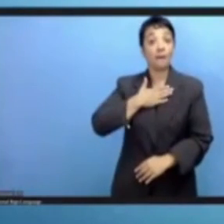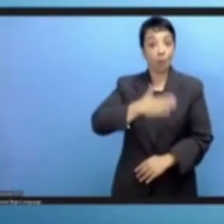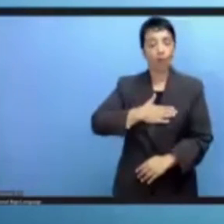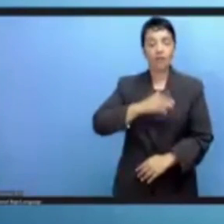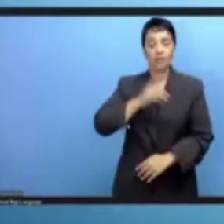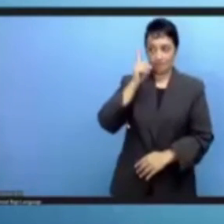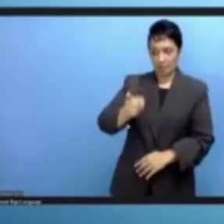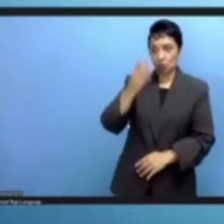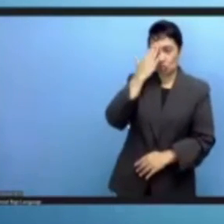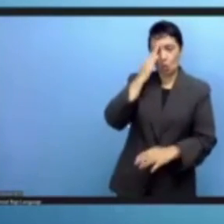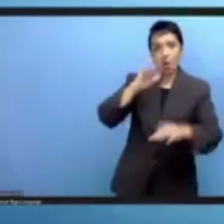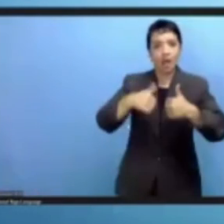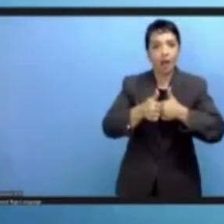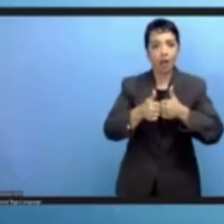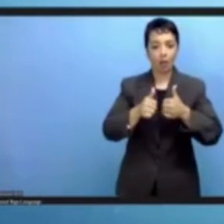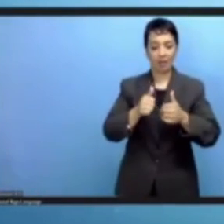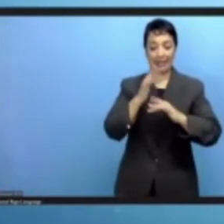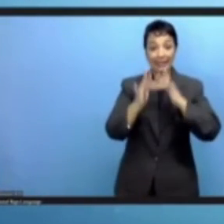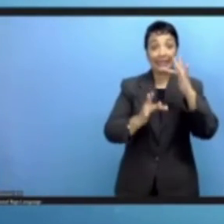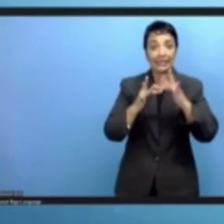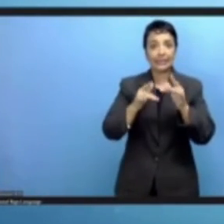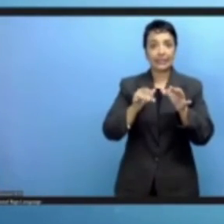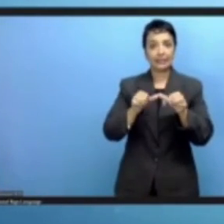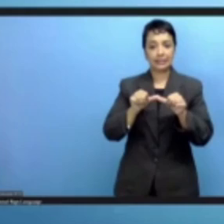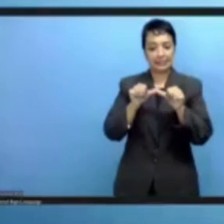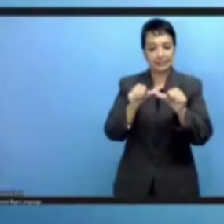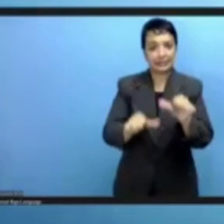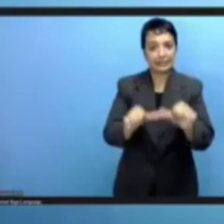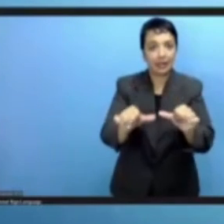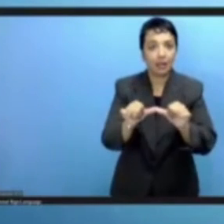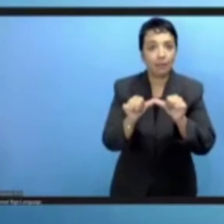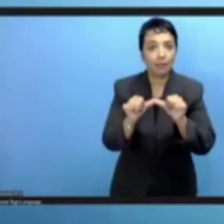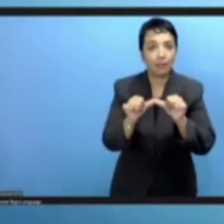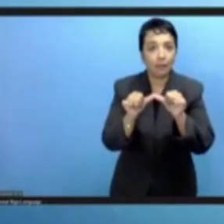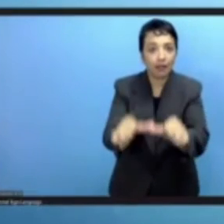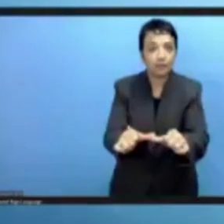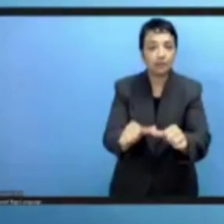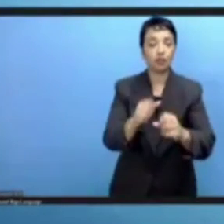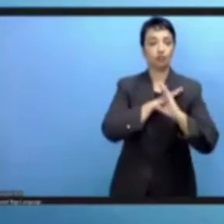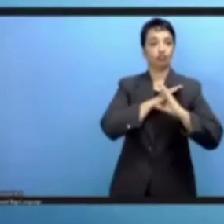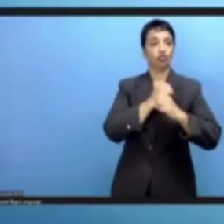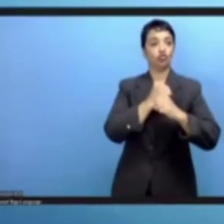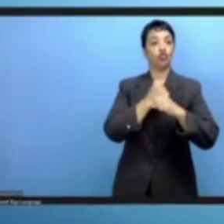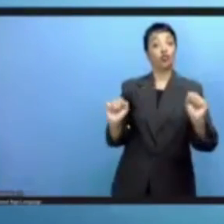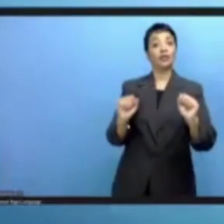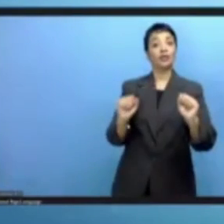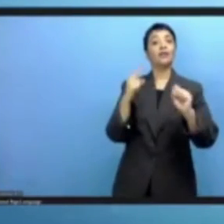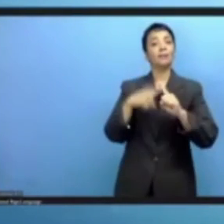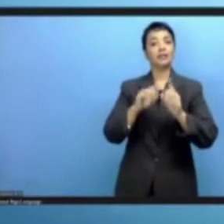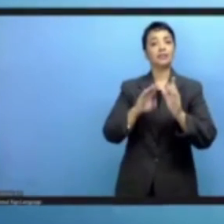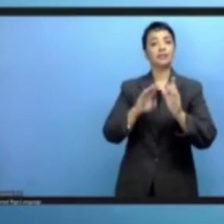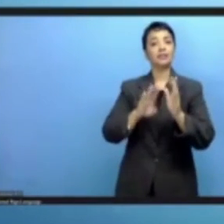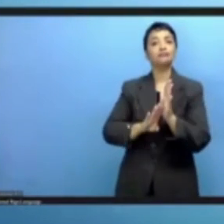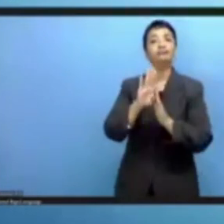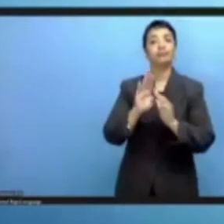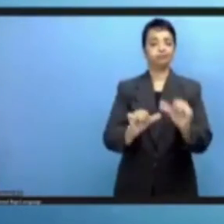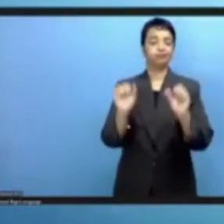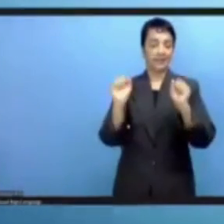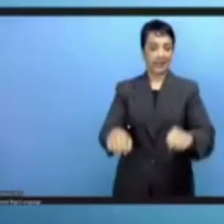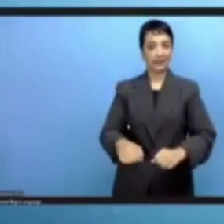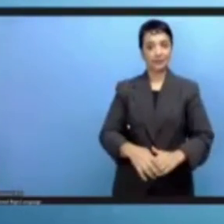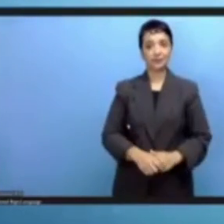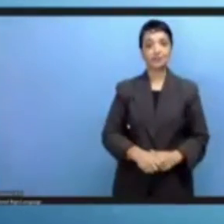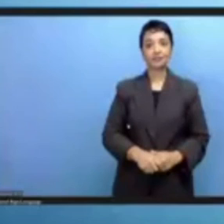fue creado para preparar el camino para los debatos sobre debates sobre temas que pueden garantizar la sostenibilidad